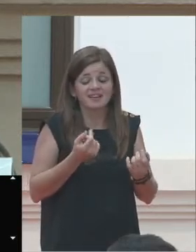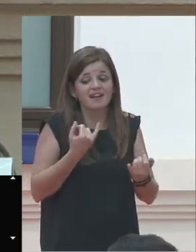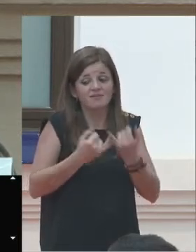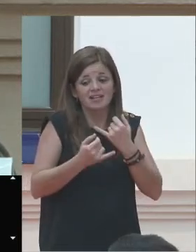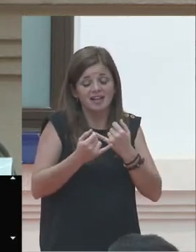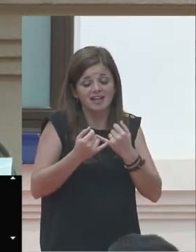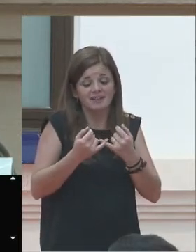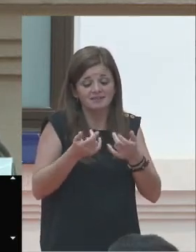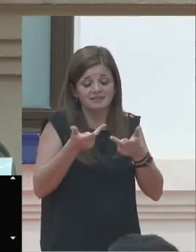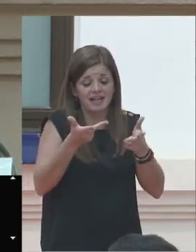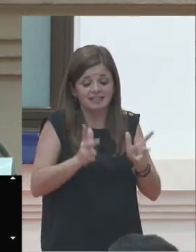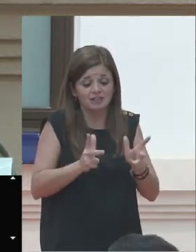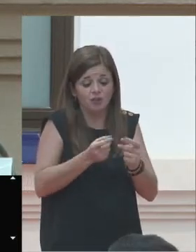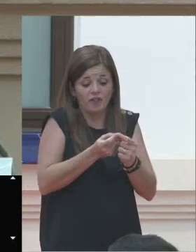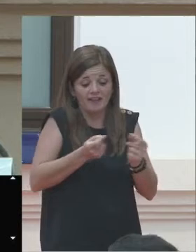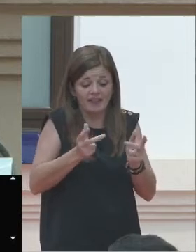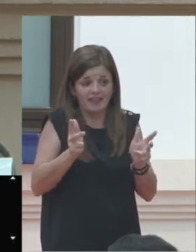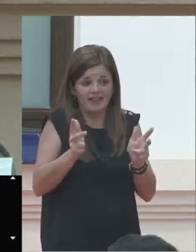reducida.